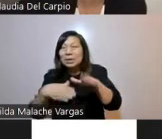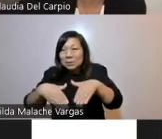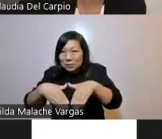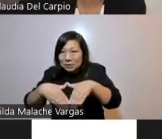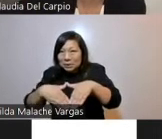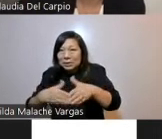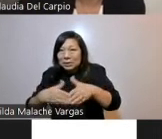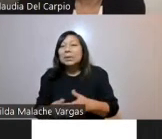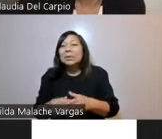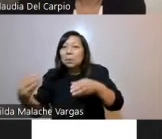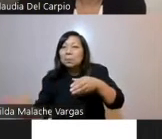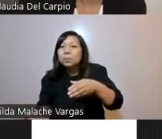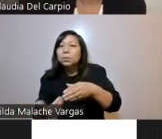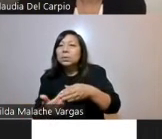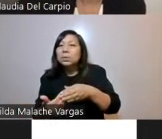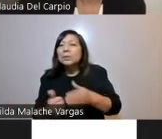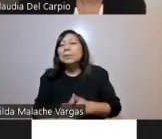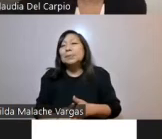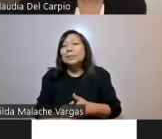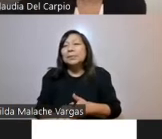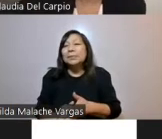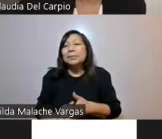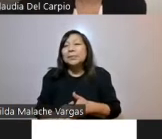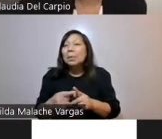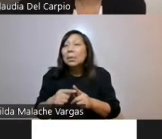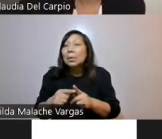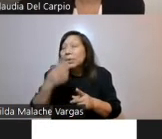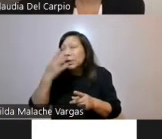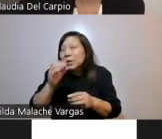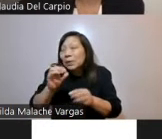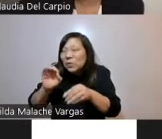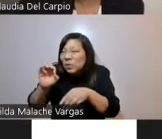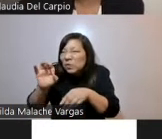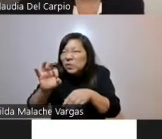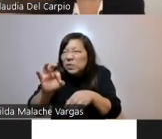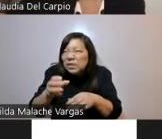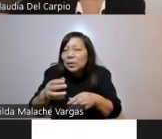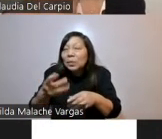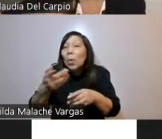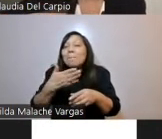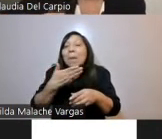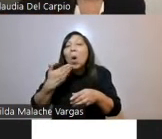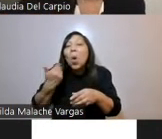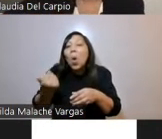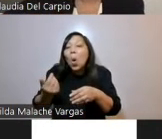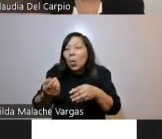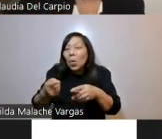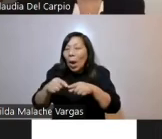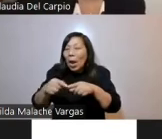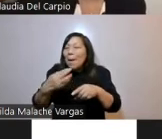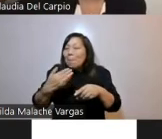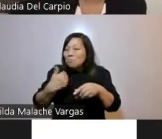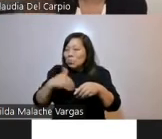a la uretra, pueden ingresar hacia la vejiga y producir una infección vaginal. Por lo tanto, orinar lava la